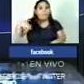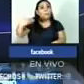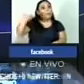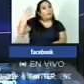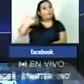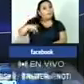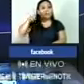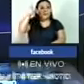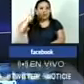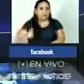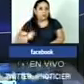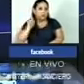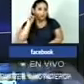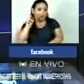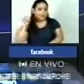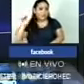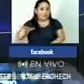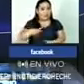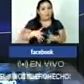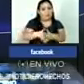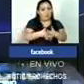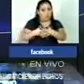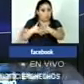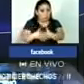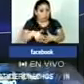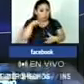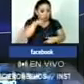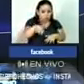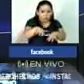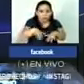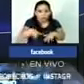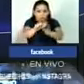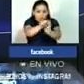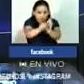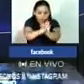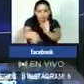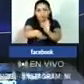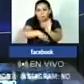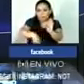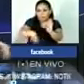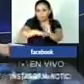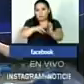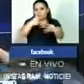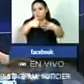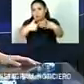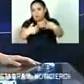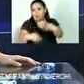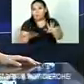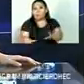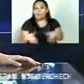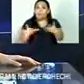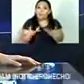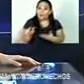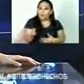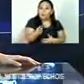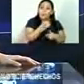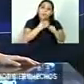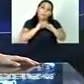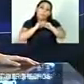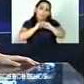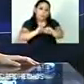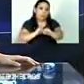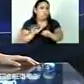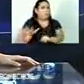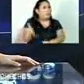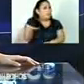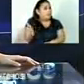mes paralizadas por la pandemia y no serán los únicos que levantarán las restricciones vigentes mientras la cifra de muertes por COVID-19 se